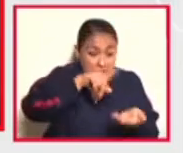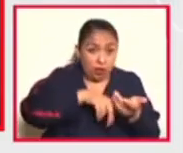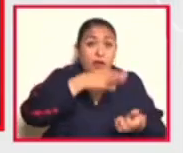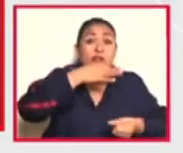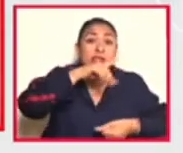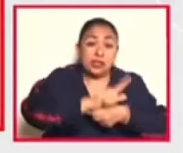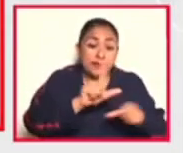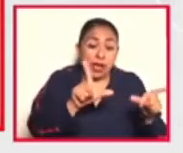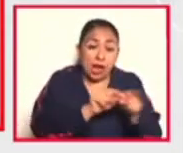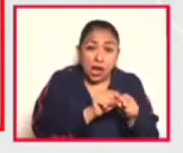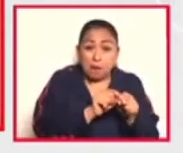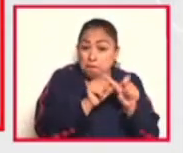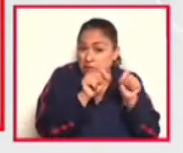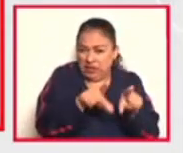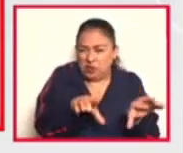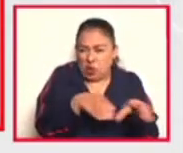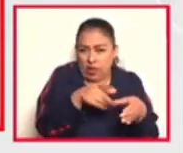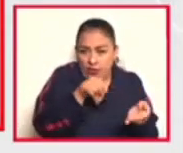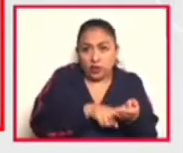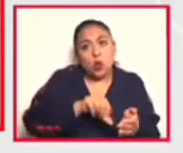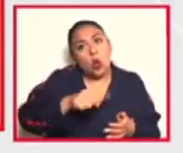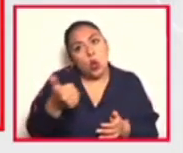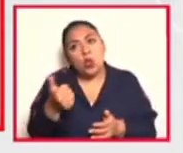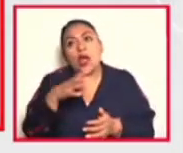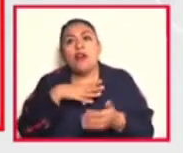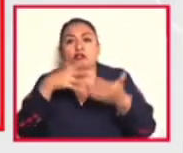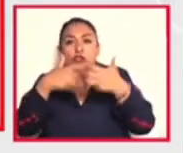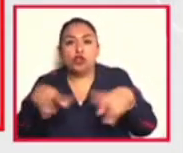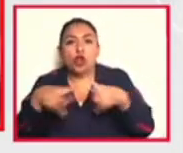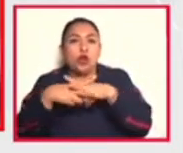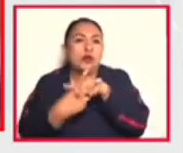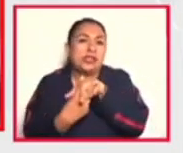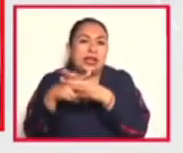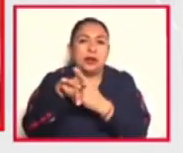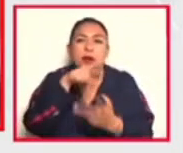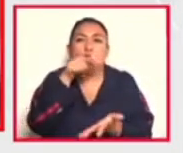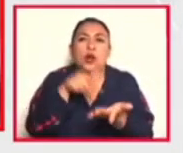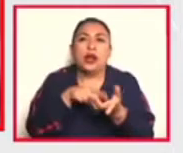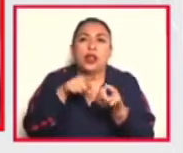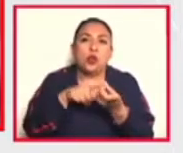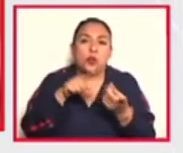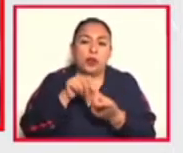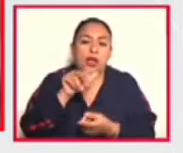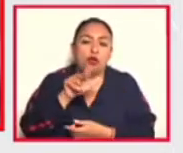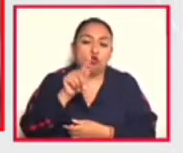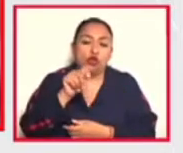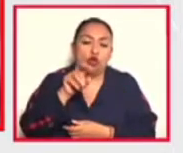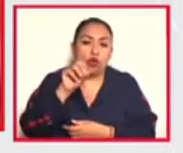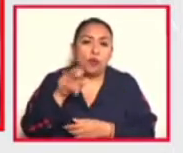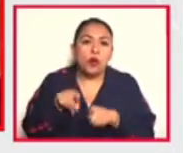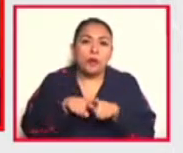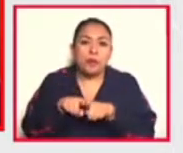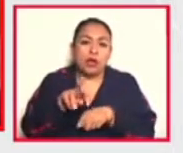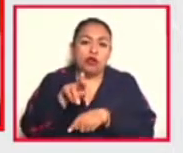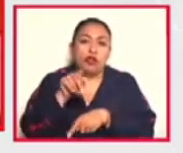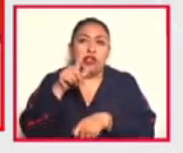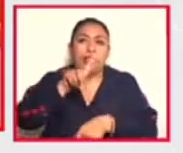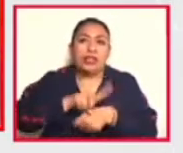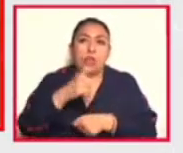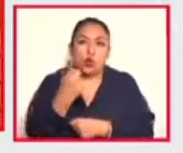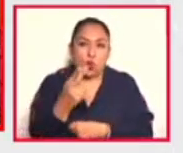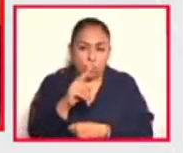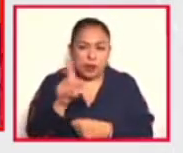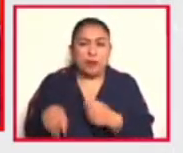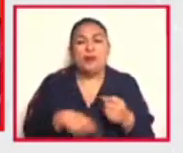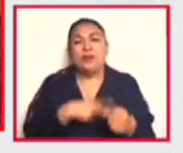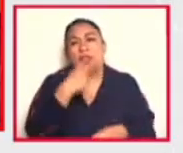en sí mismo. También ofrecerá una función de lucha libre en el Autódromo Hermano Rodríguez el 1 de noviembre. La segunda parte estará dedicada